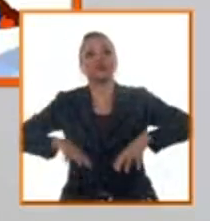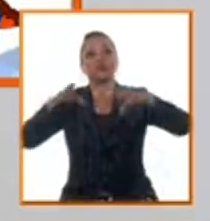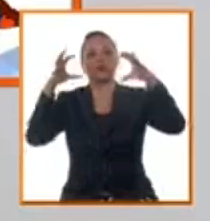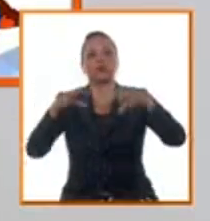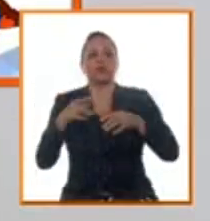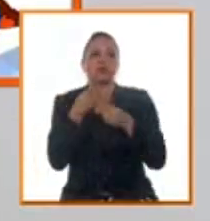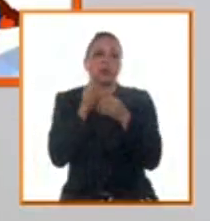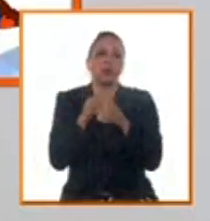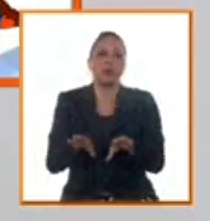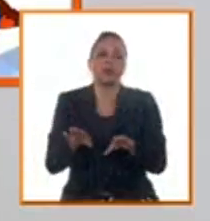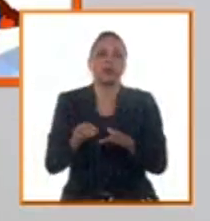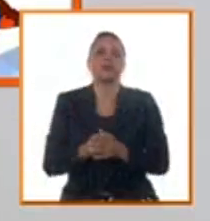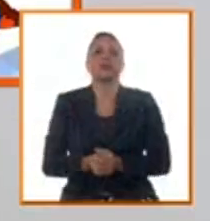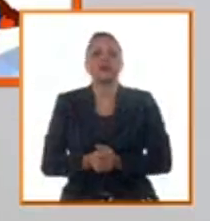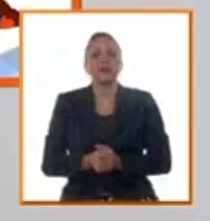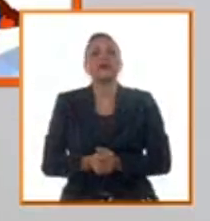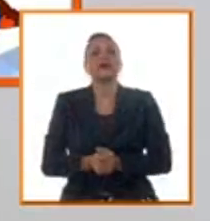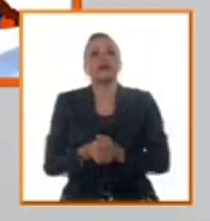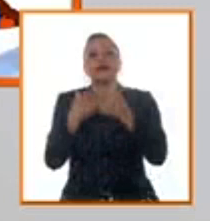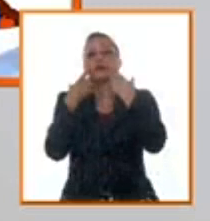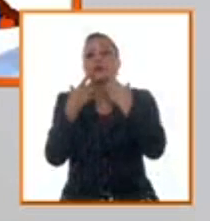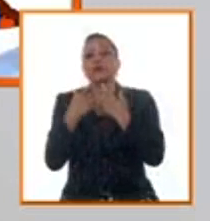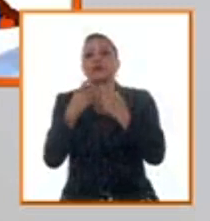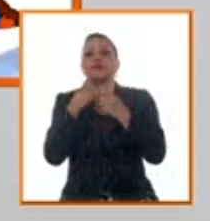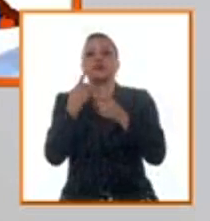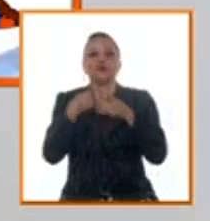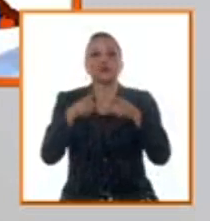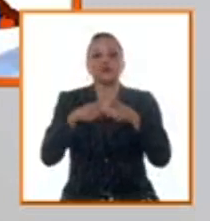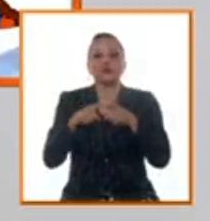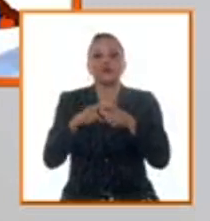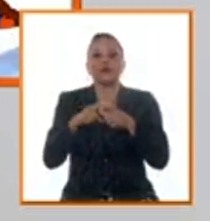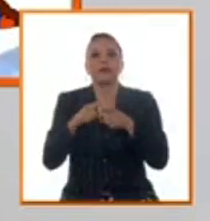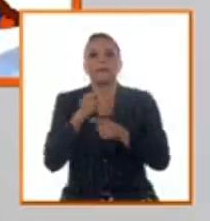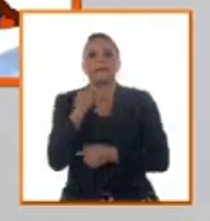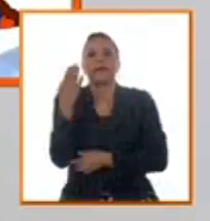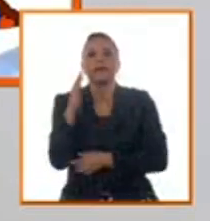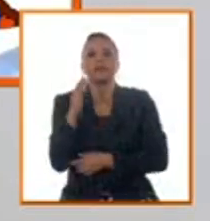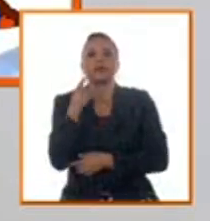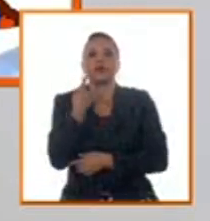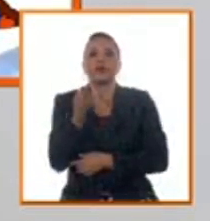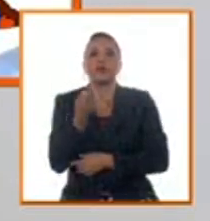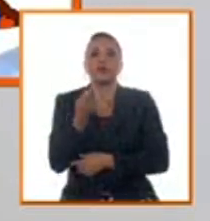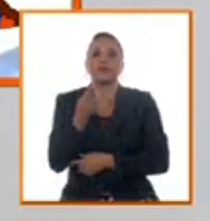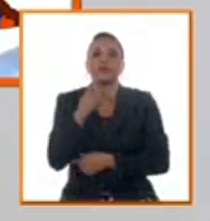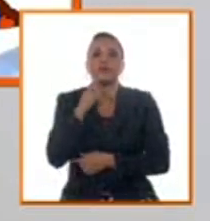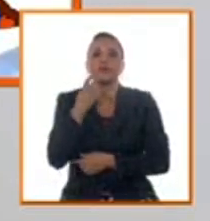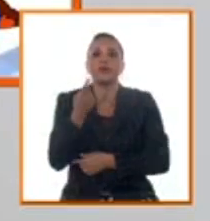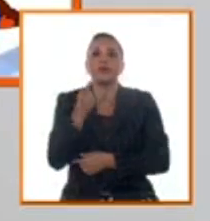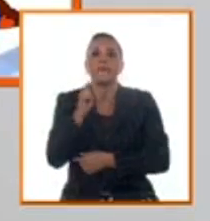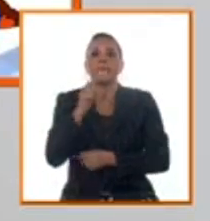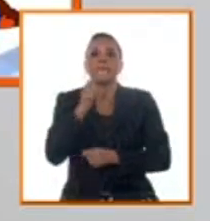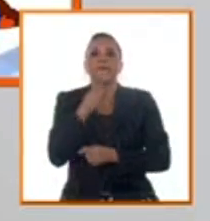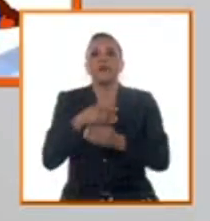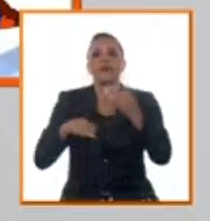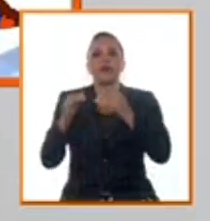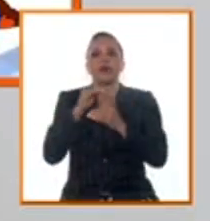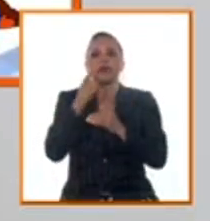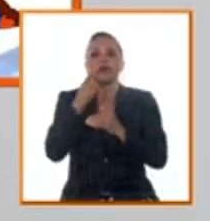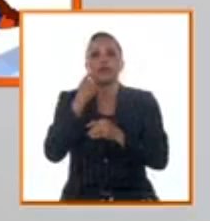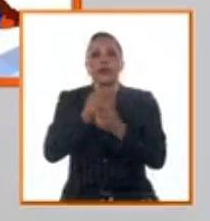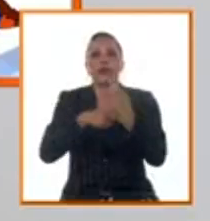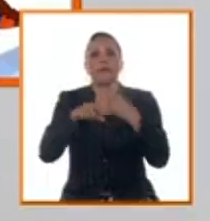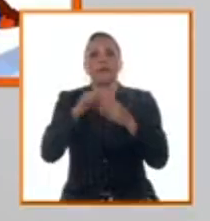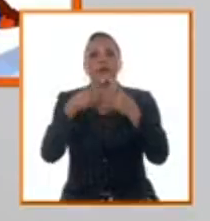en un mes de junio. Y ahí hay valores significativos en el resto de los municipios como Bartolomé Mazó, Boyarriba, Campechuela y Niquero. O